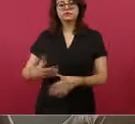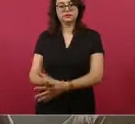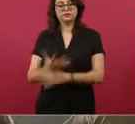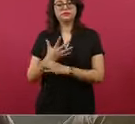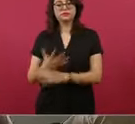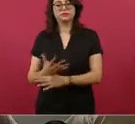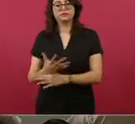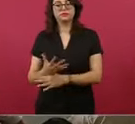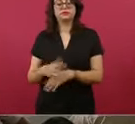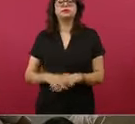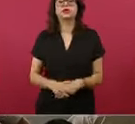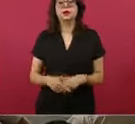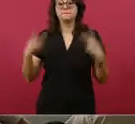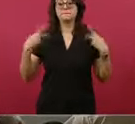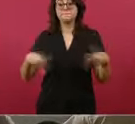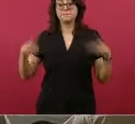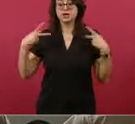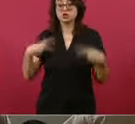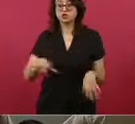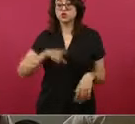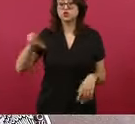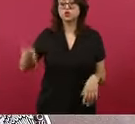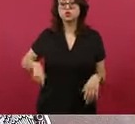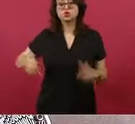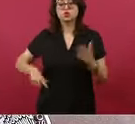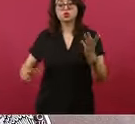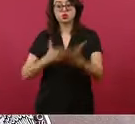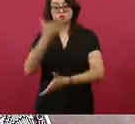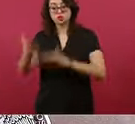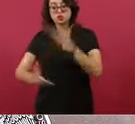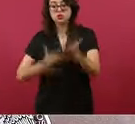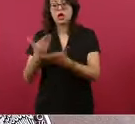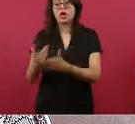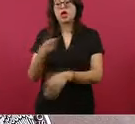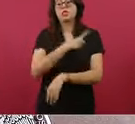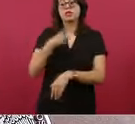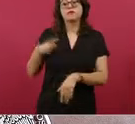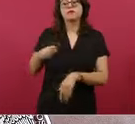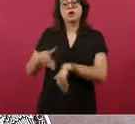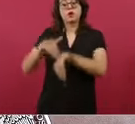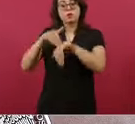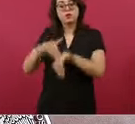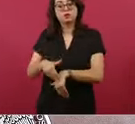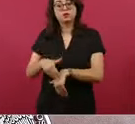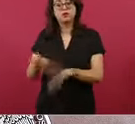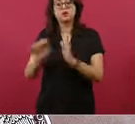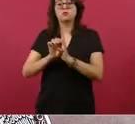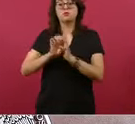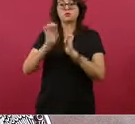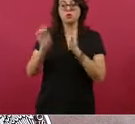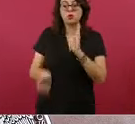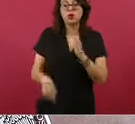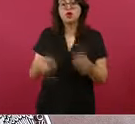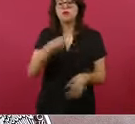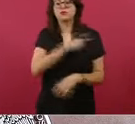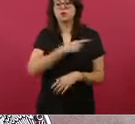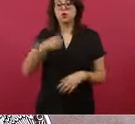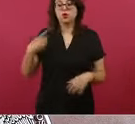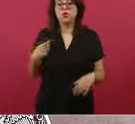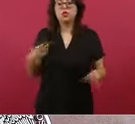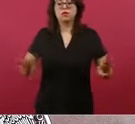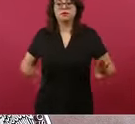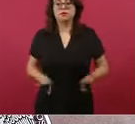los compromisos que las personas servidoras públicas deben asumir, cómo actuar con integridad dentro y fuera de